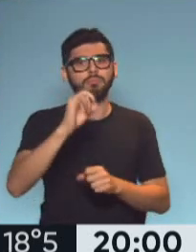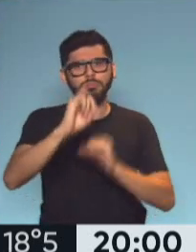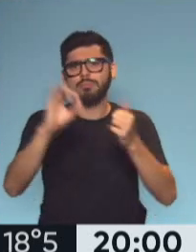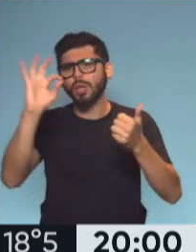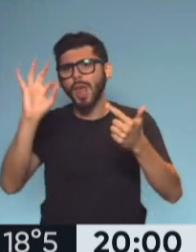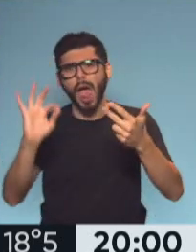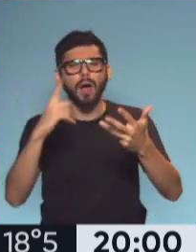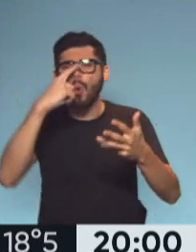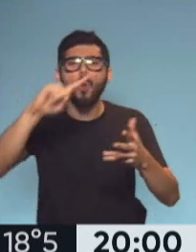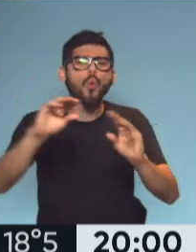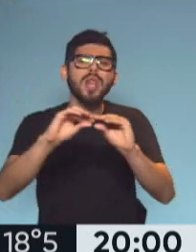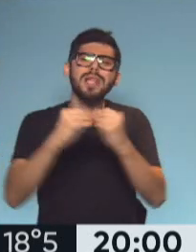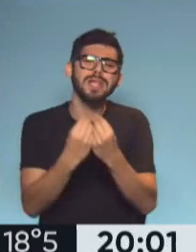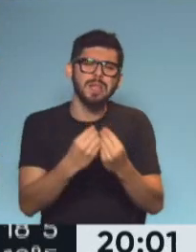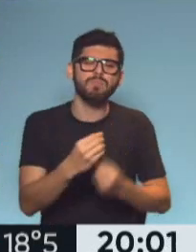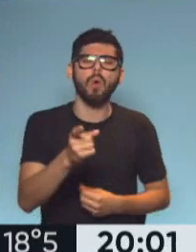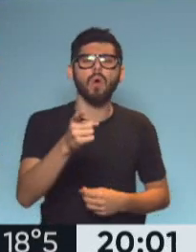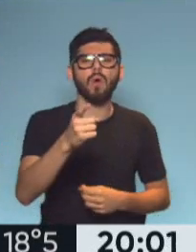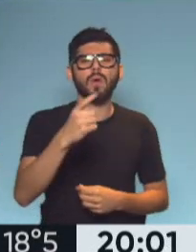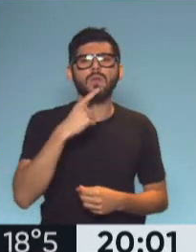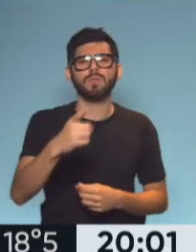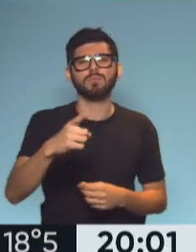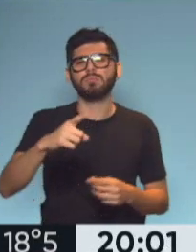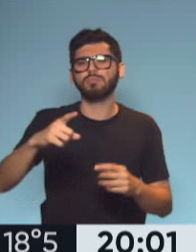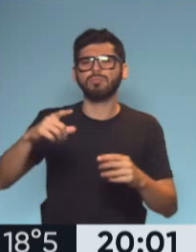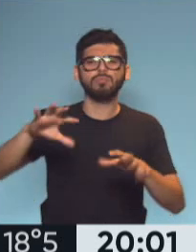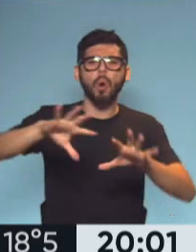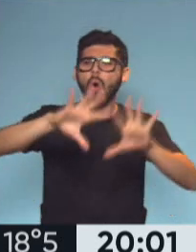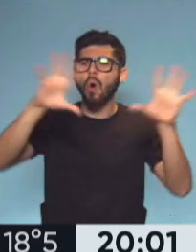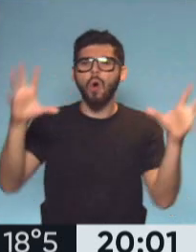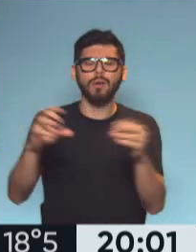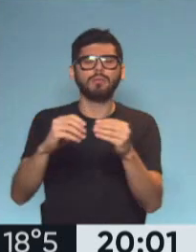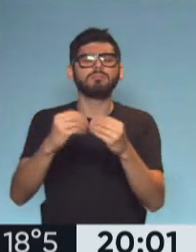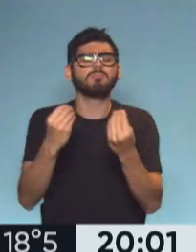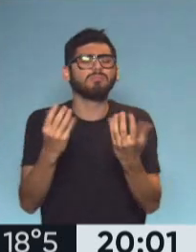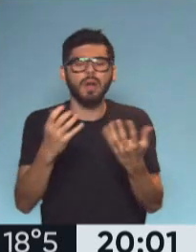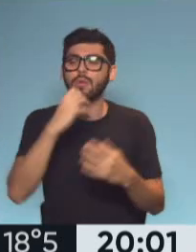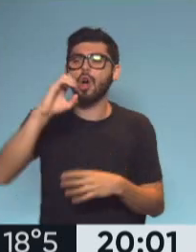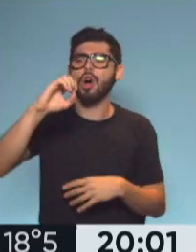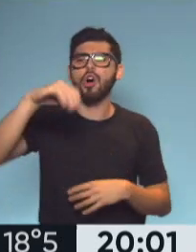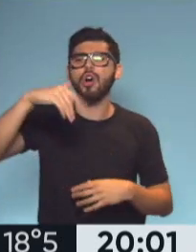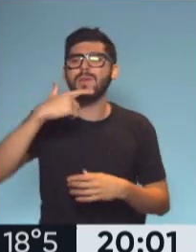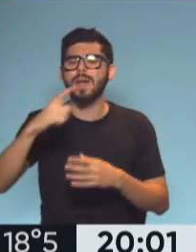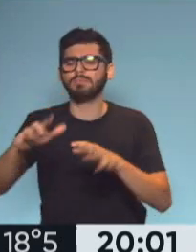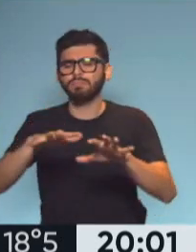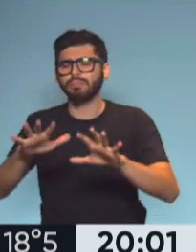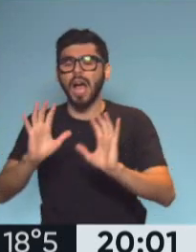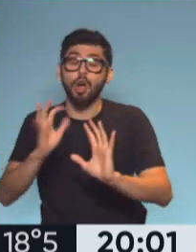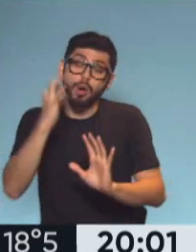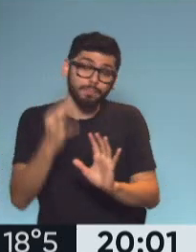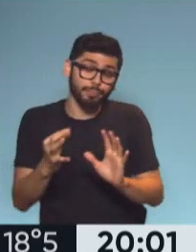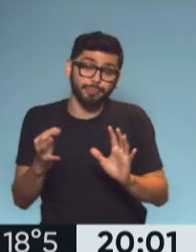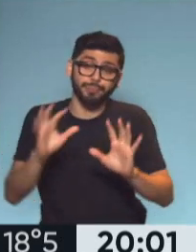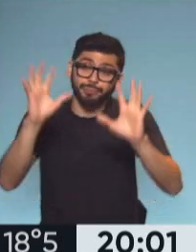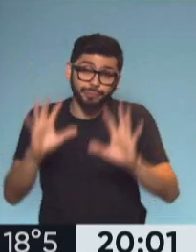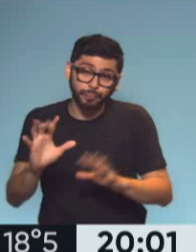hasta acá todo esto, el trasfondo de todo esto. Si la OMS actuó como actuó o no actuó como debió haber actuado